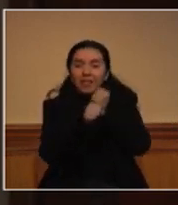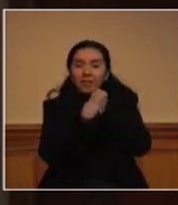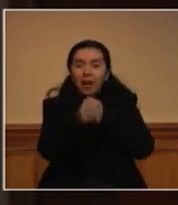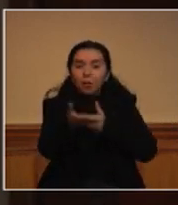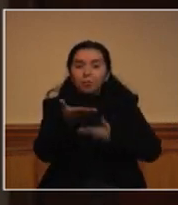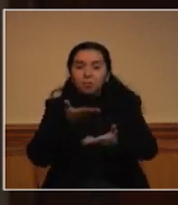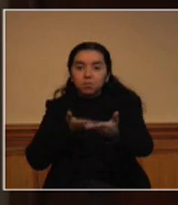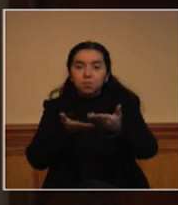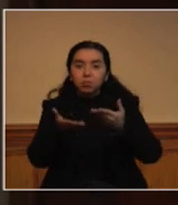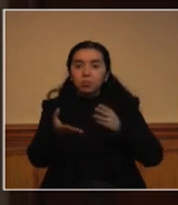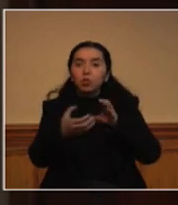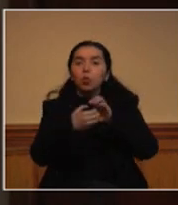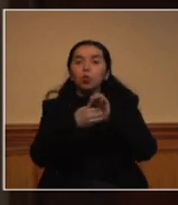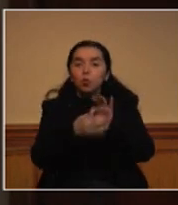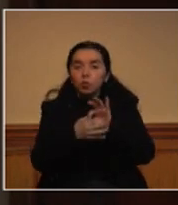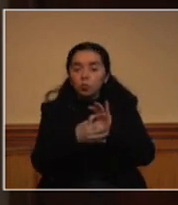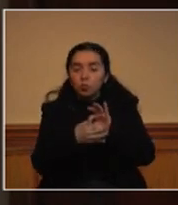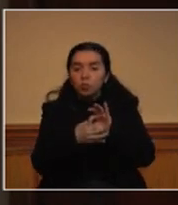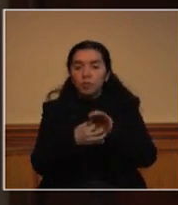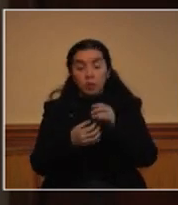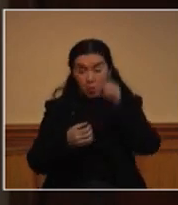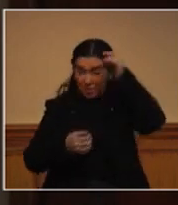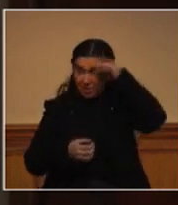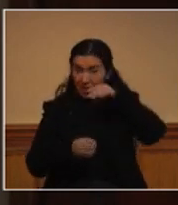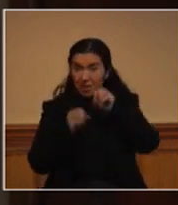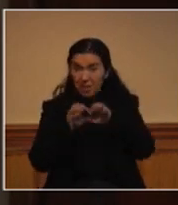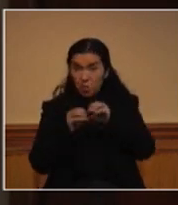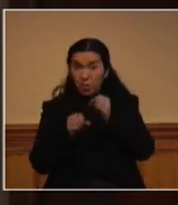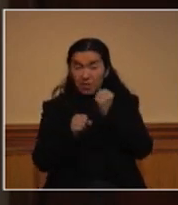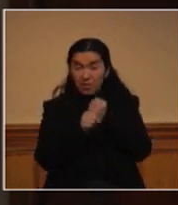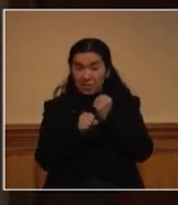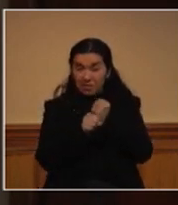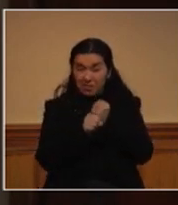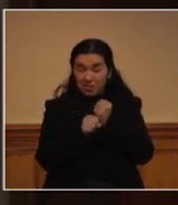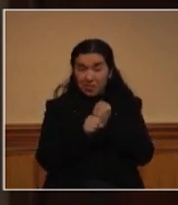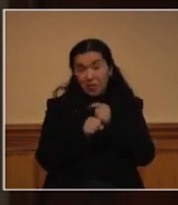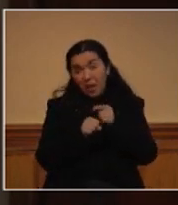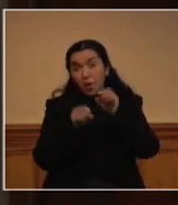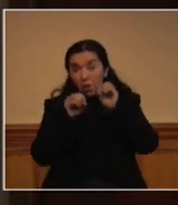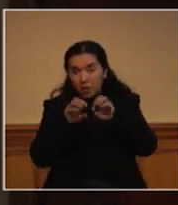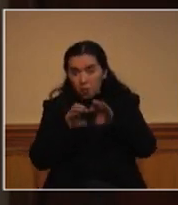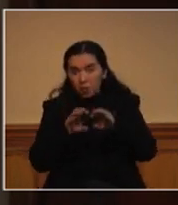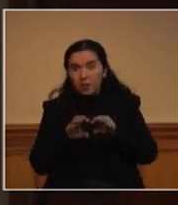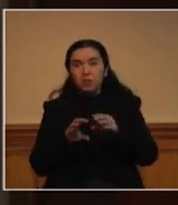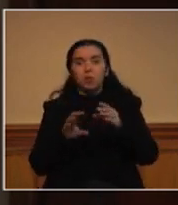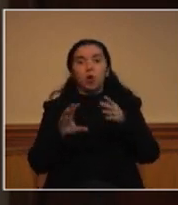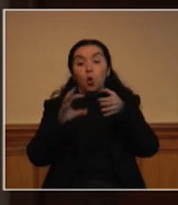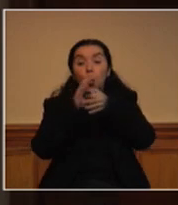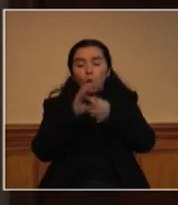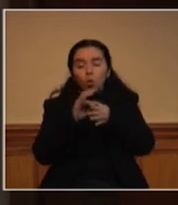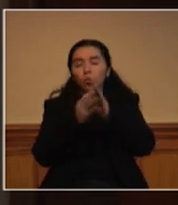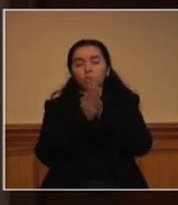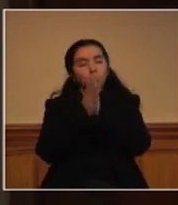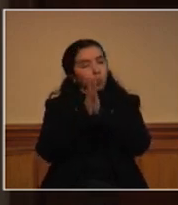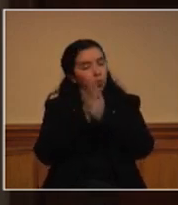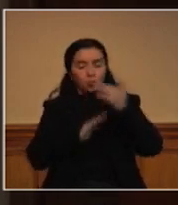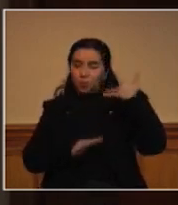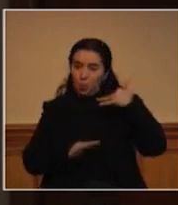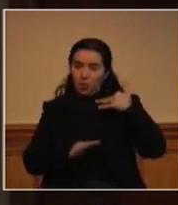conjunto. Y ustedes saben que en educación la atención conjunta lo es todo. Bienvenidos, muchas